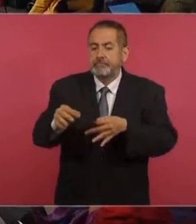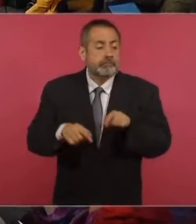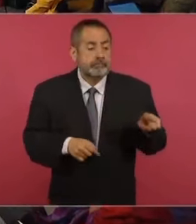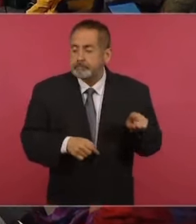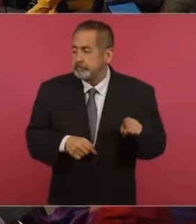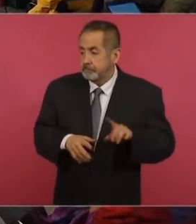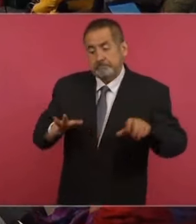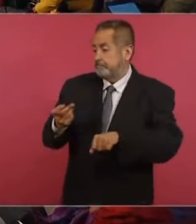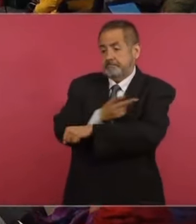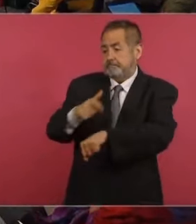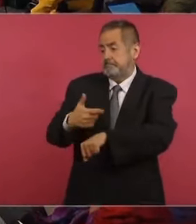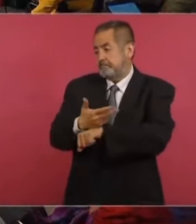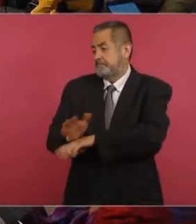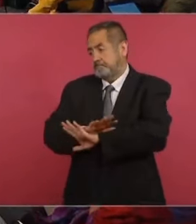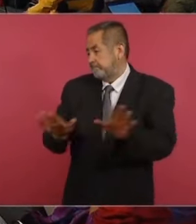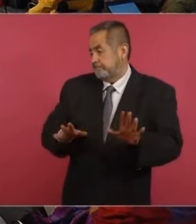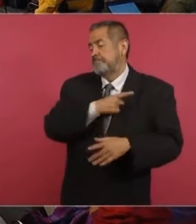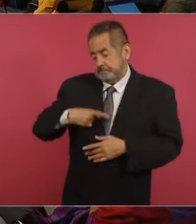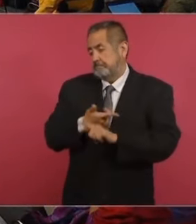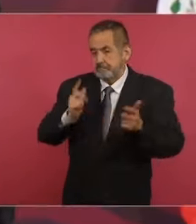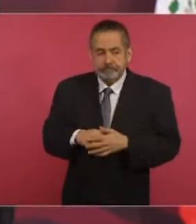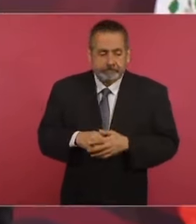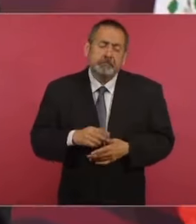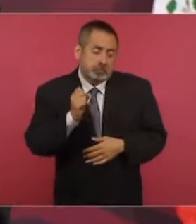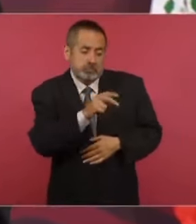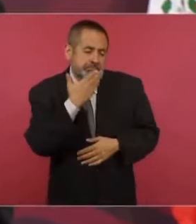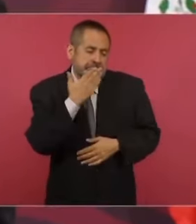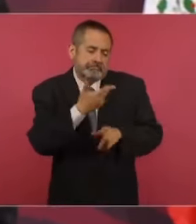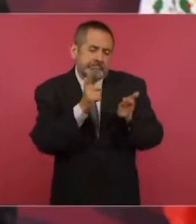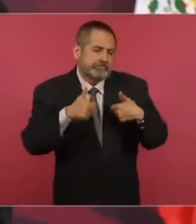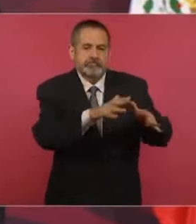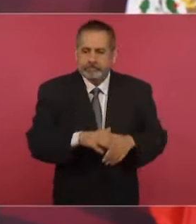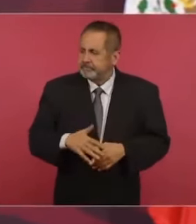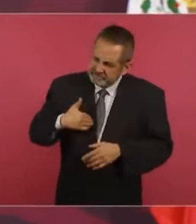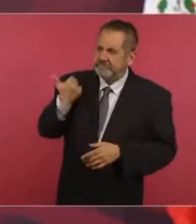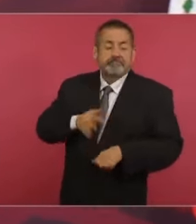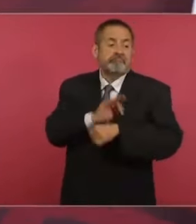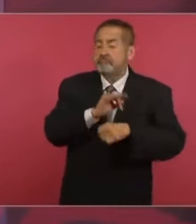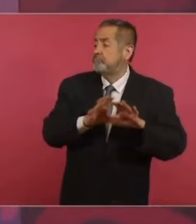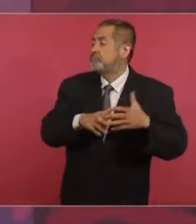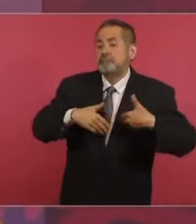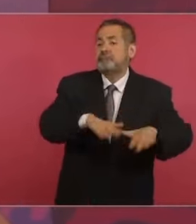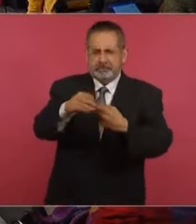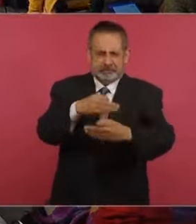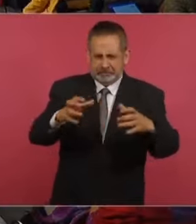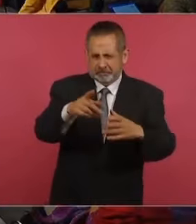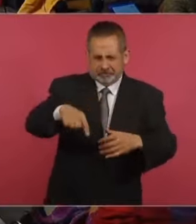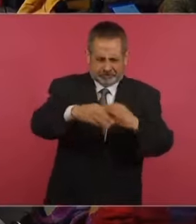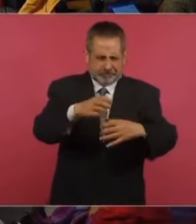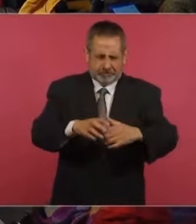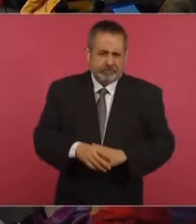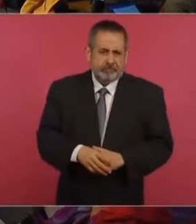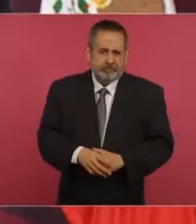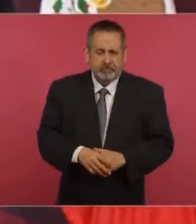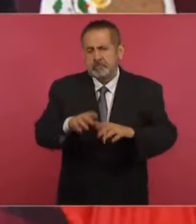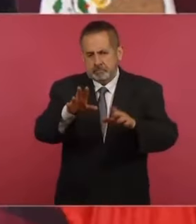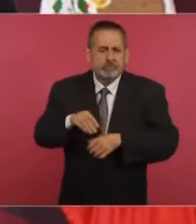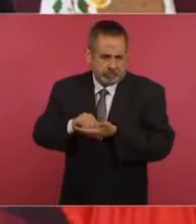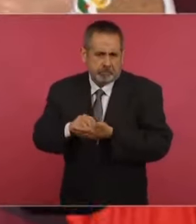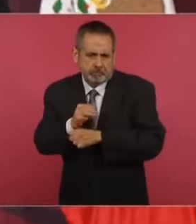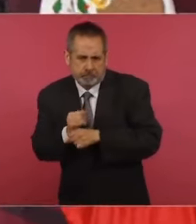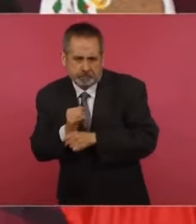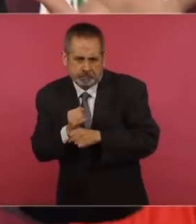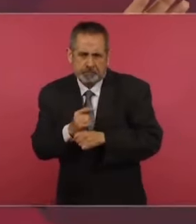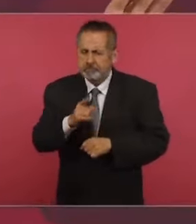sirvió a los defensores de los detenidos para solicitar que los liberaran. Ah, no, estamos investigando.